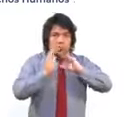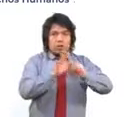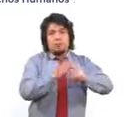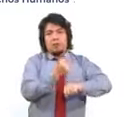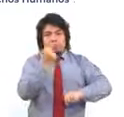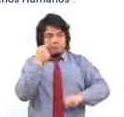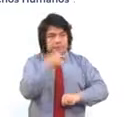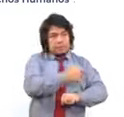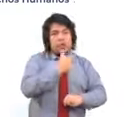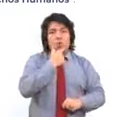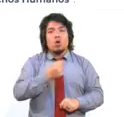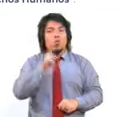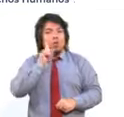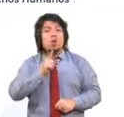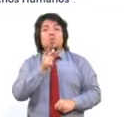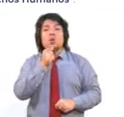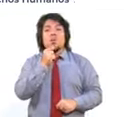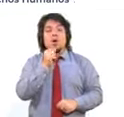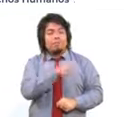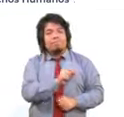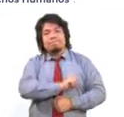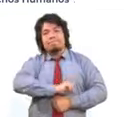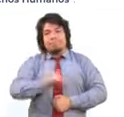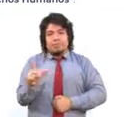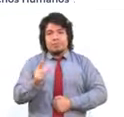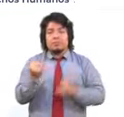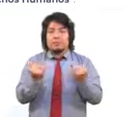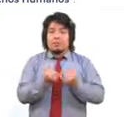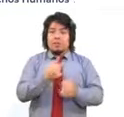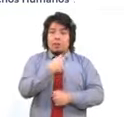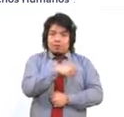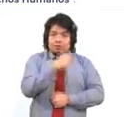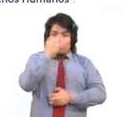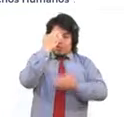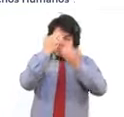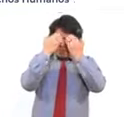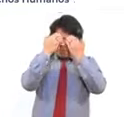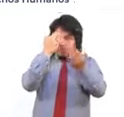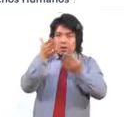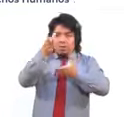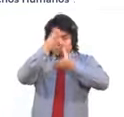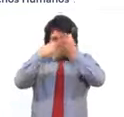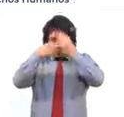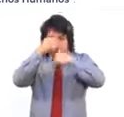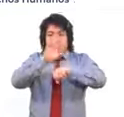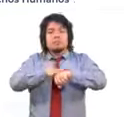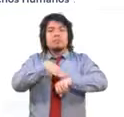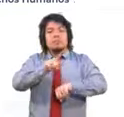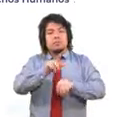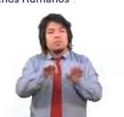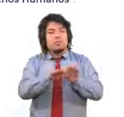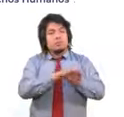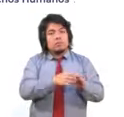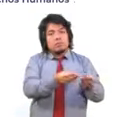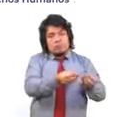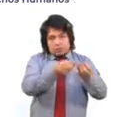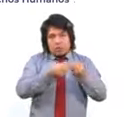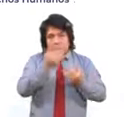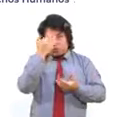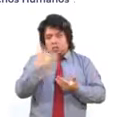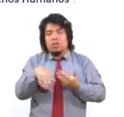de las y los policías y les permite actualizar sus conocimientos para el desempeño de sus tareas desde la adquisición de los saberes que